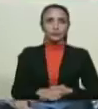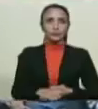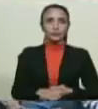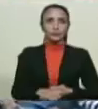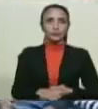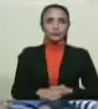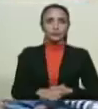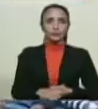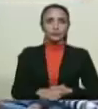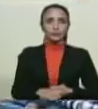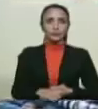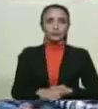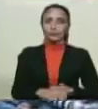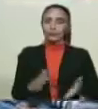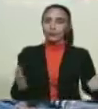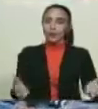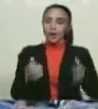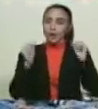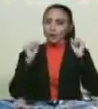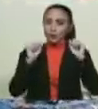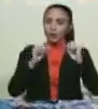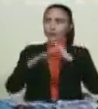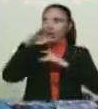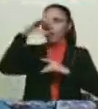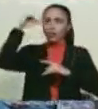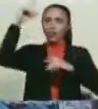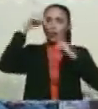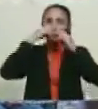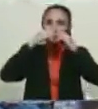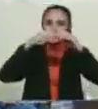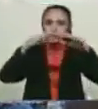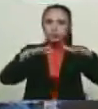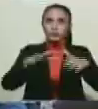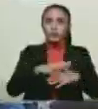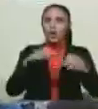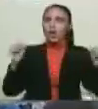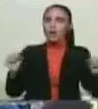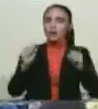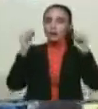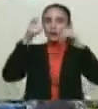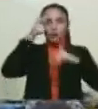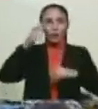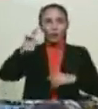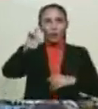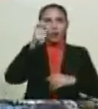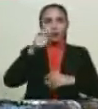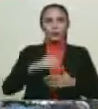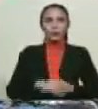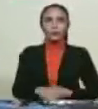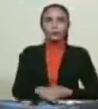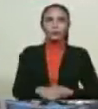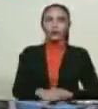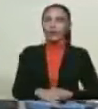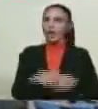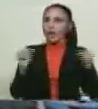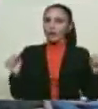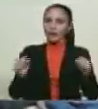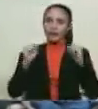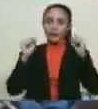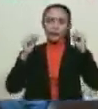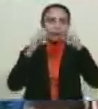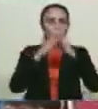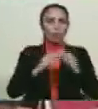Fuerza, pues, fuerza, que Dios los bendiga. Adelante, que viva Guárico. Que viva nuestro gobernador José Vázquez.